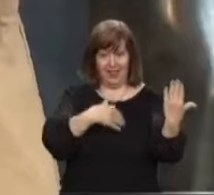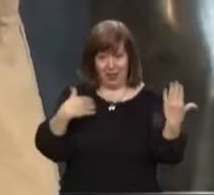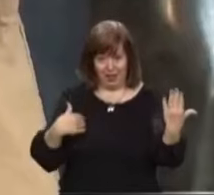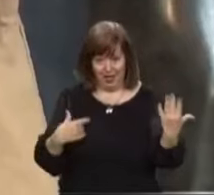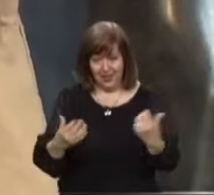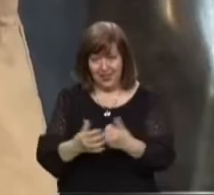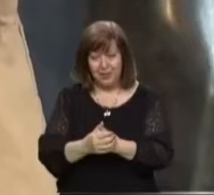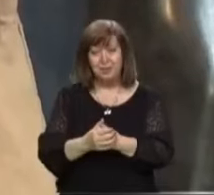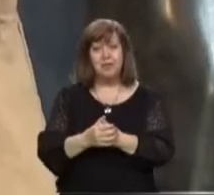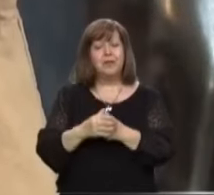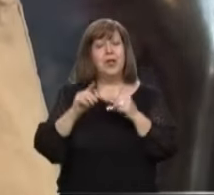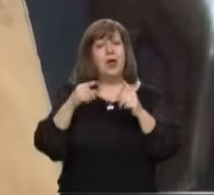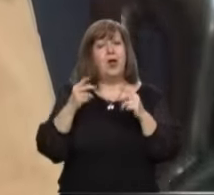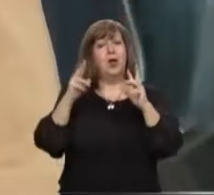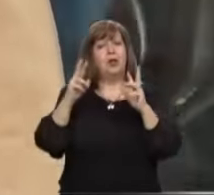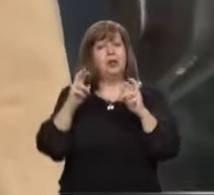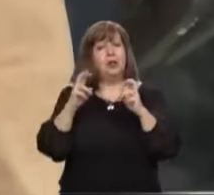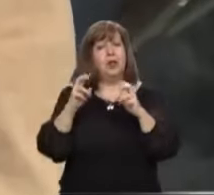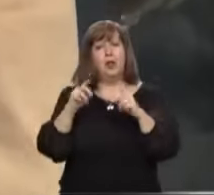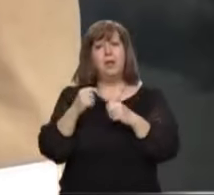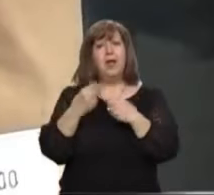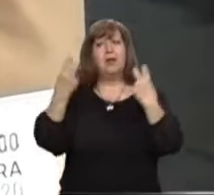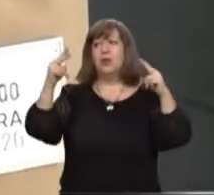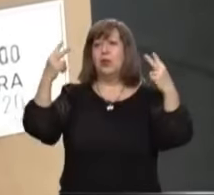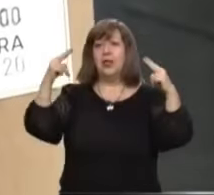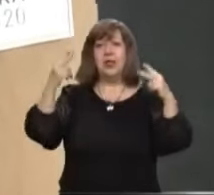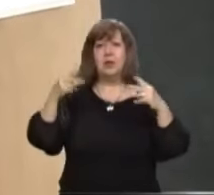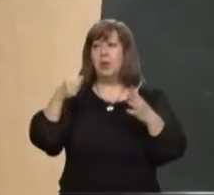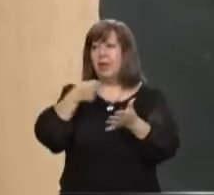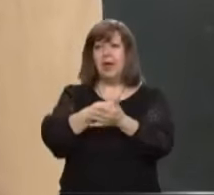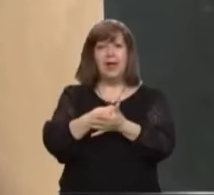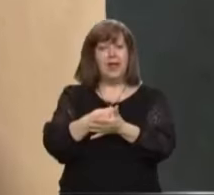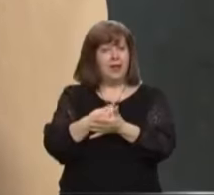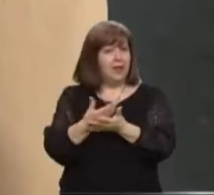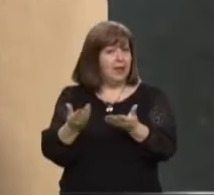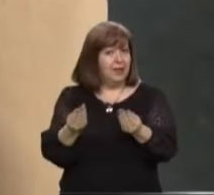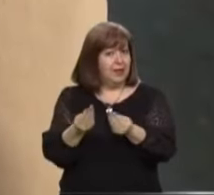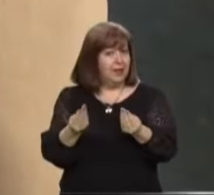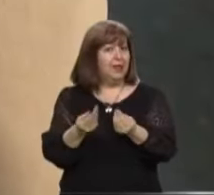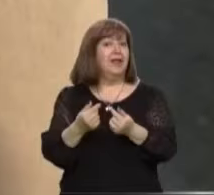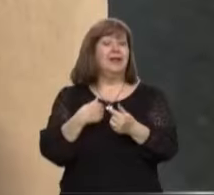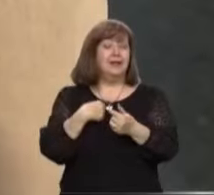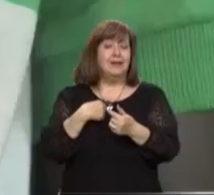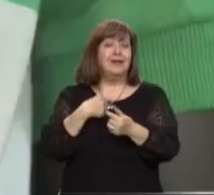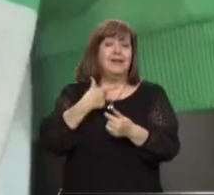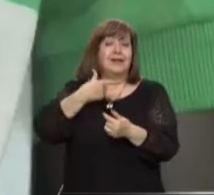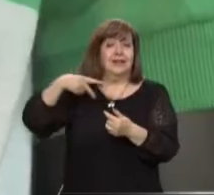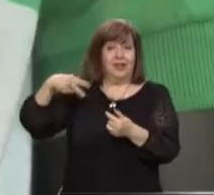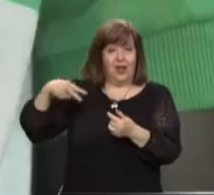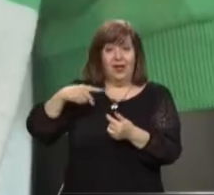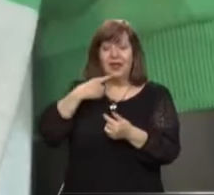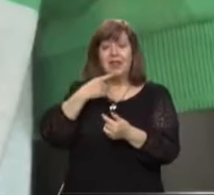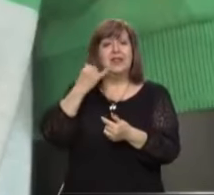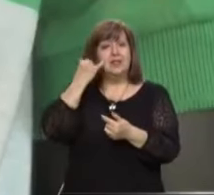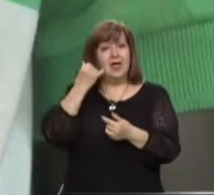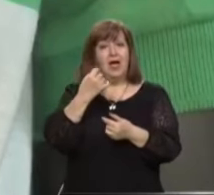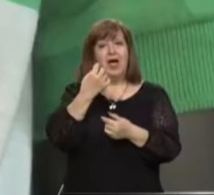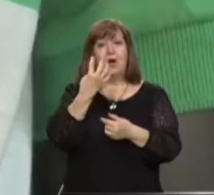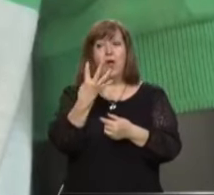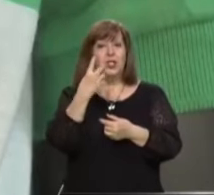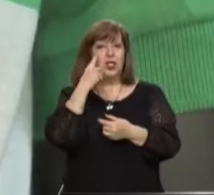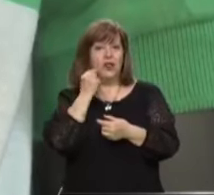Alín. De paso vamos a repasar qué pasa con el turismo también para el fin de semana. Bueno, crece la expectativa. ¿Por qué? Porque es el último fin de semana de